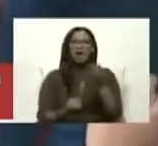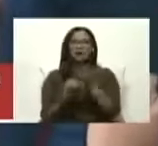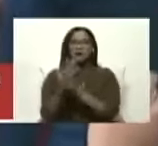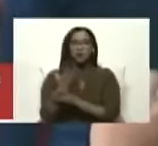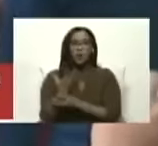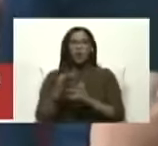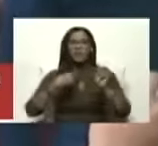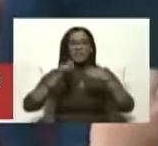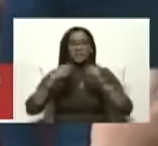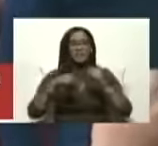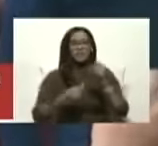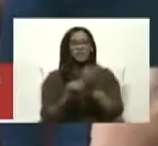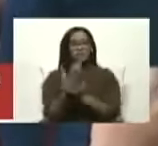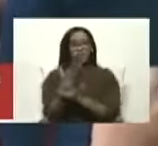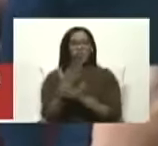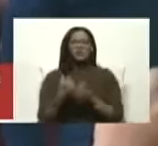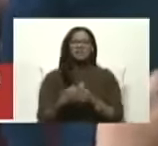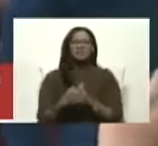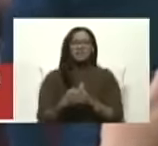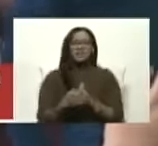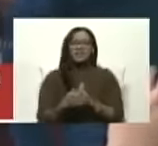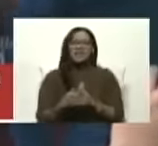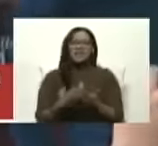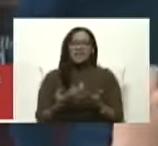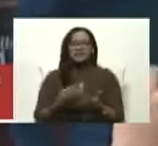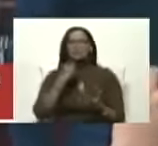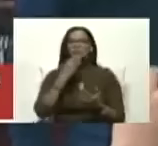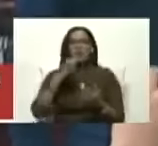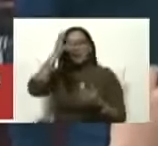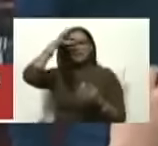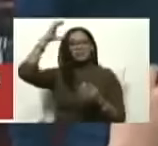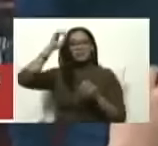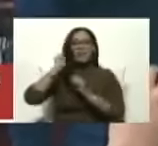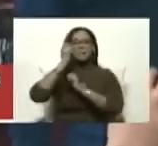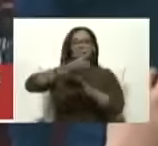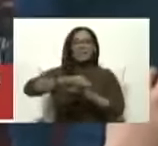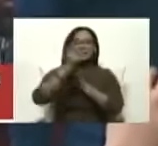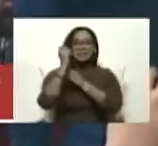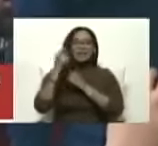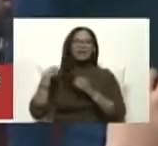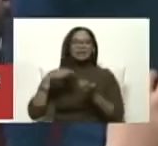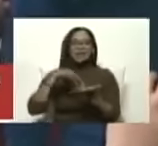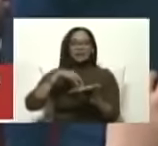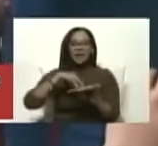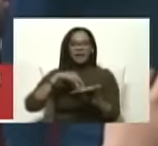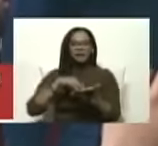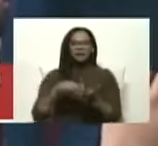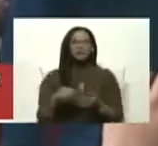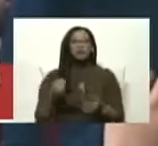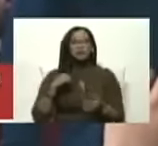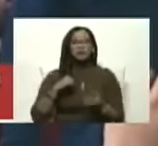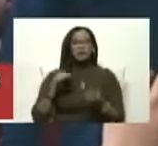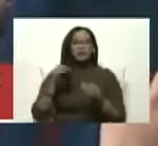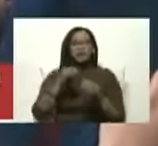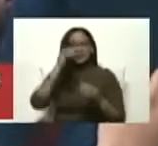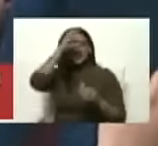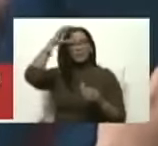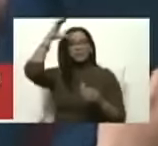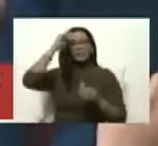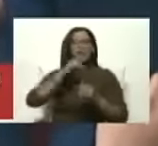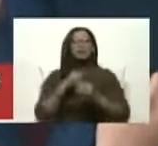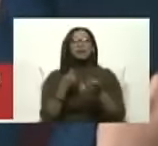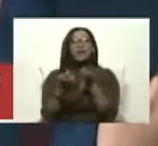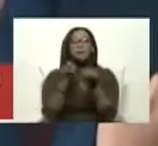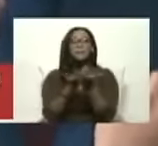que exportamos flores, las grandes potencialidades, la pesca que tiene Miranda, son las grandes potencialidades